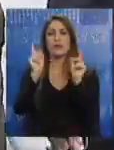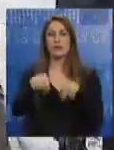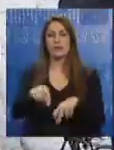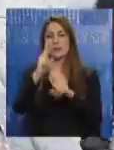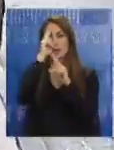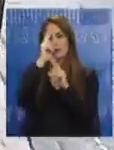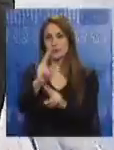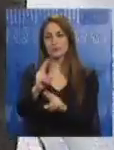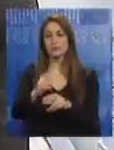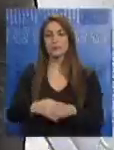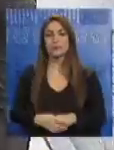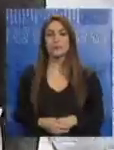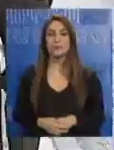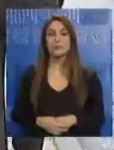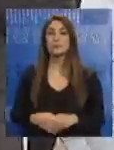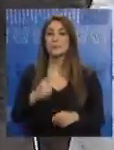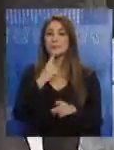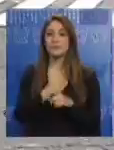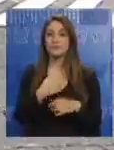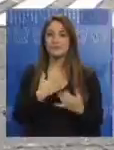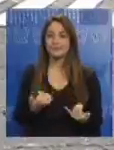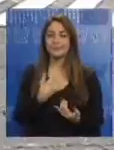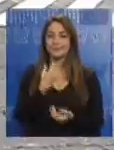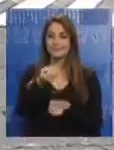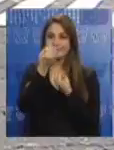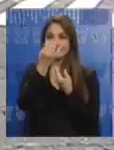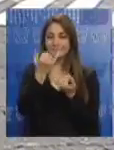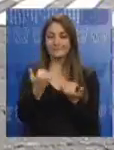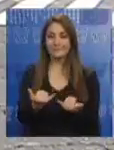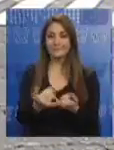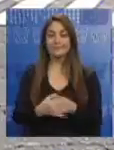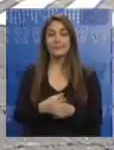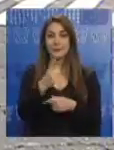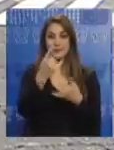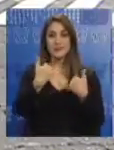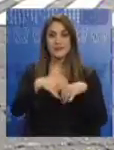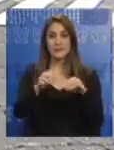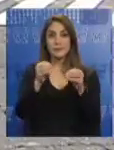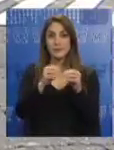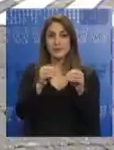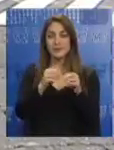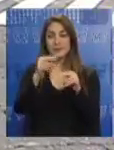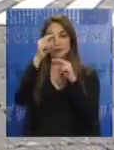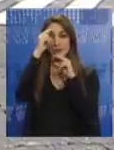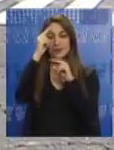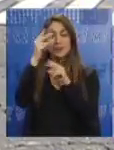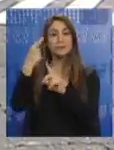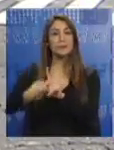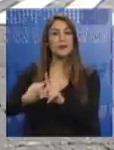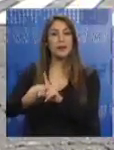precios. Amigos, esta es la información que les podemos proporcionar hasta el momento. Continuamos con más desde uno de los mercados más